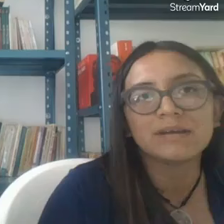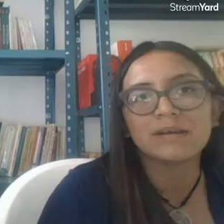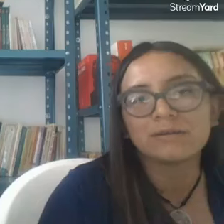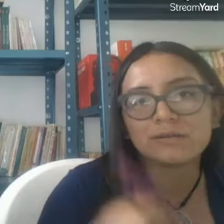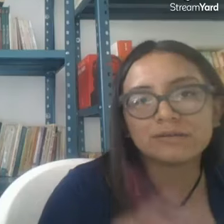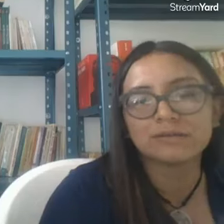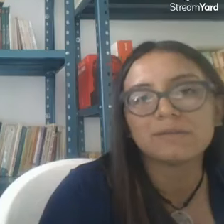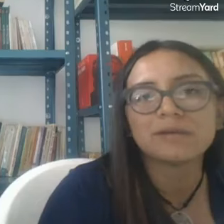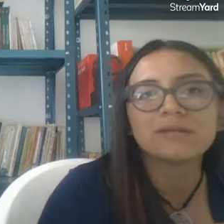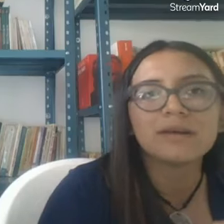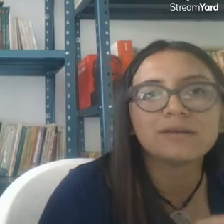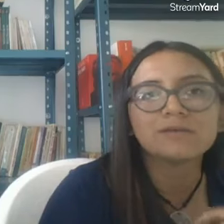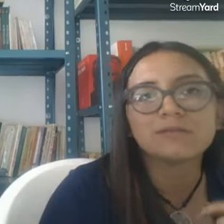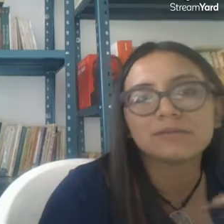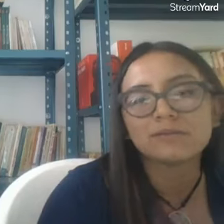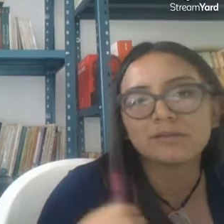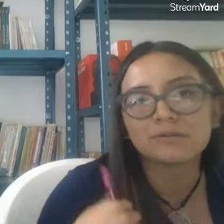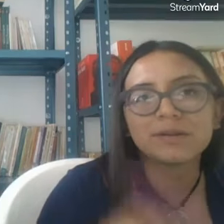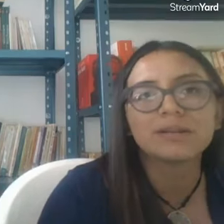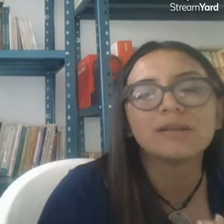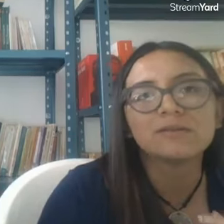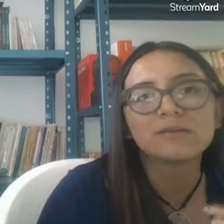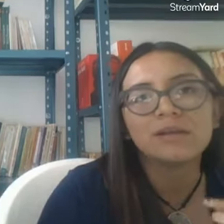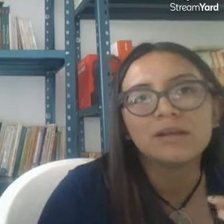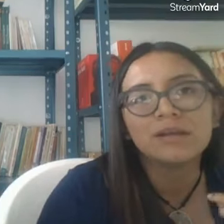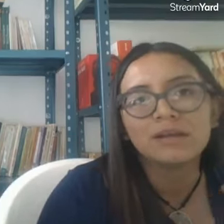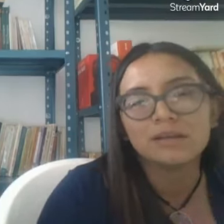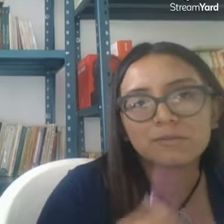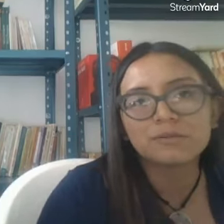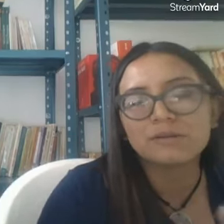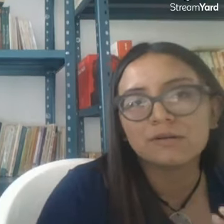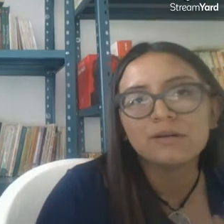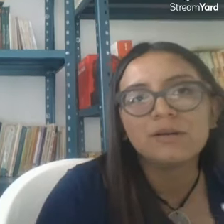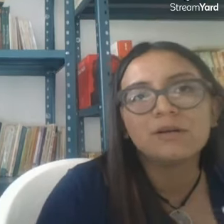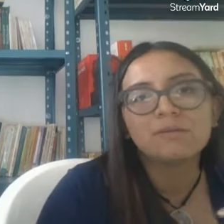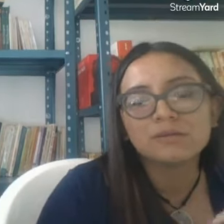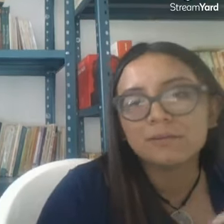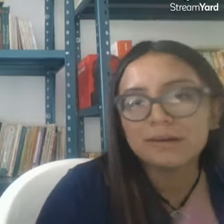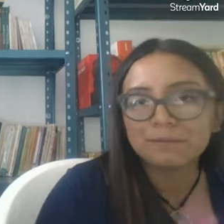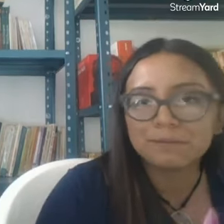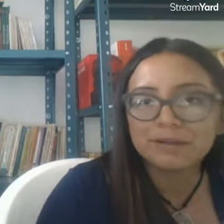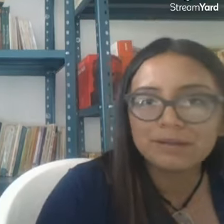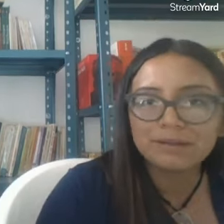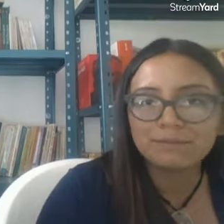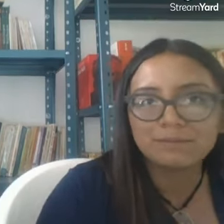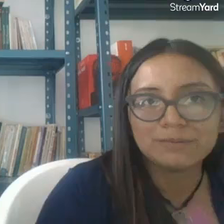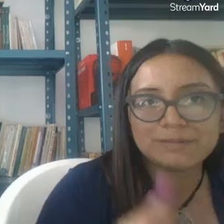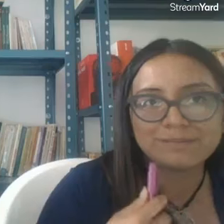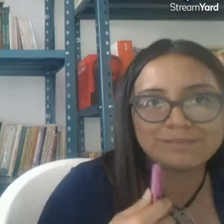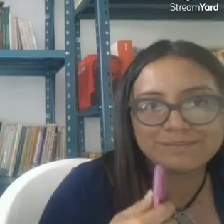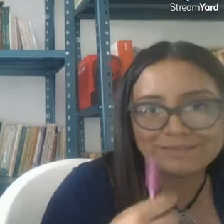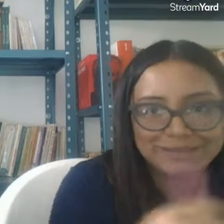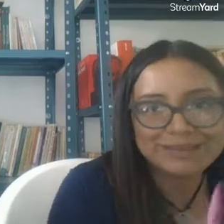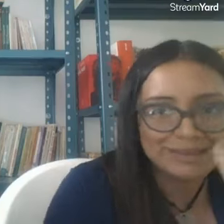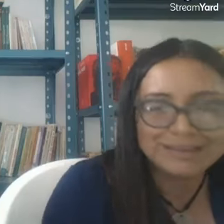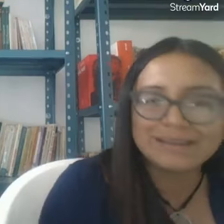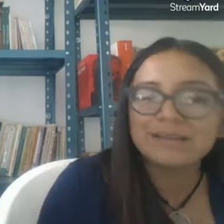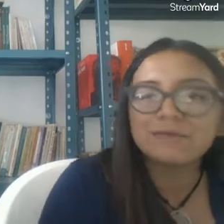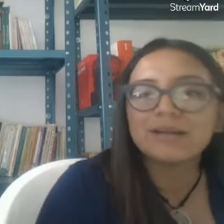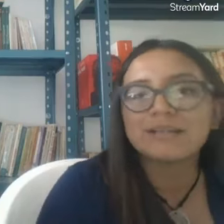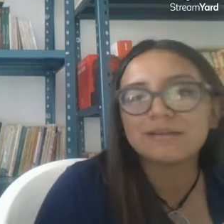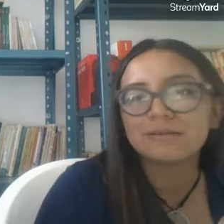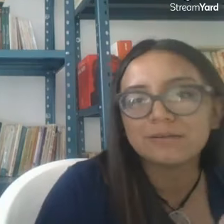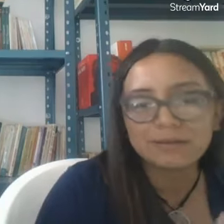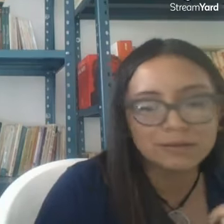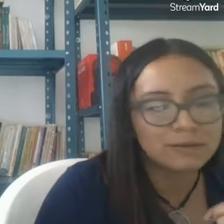personas, todos esos empresarios, todos esos partidos de oposición, pues no van a permitir pues que se les quite